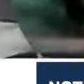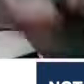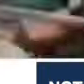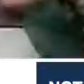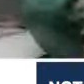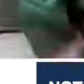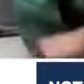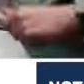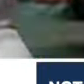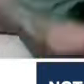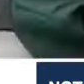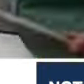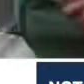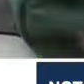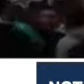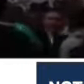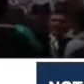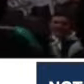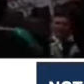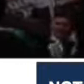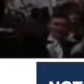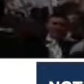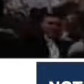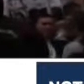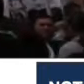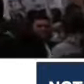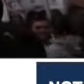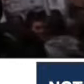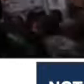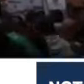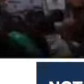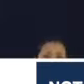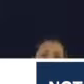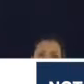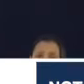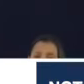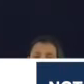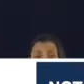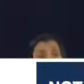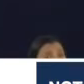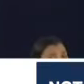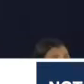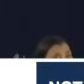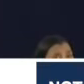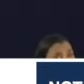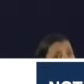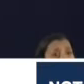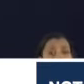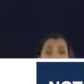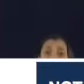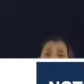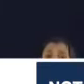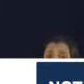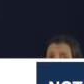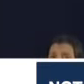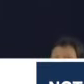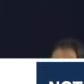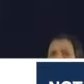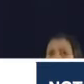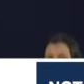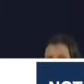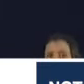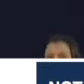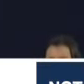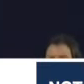el debate para investigar los disturbios pero la mayoría rechazó la propuesta las manifestaciones son genuinas el